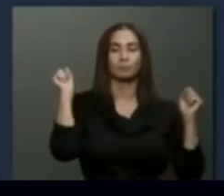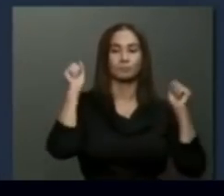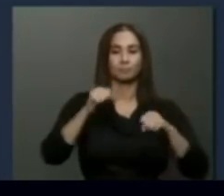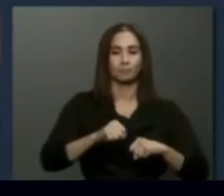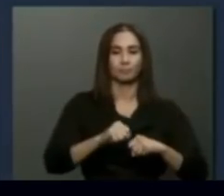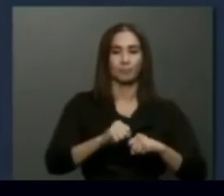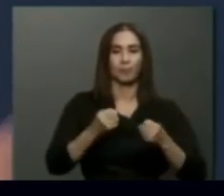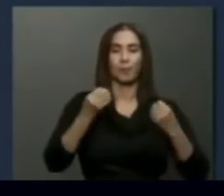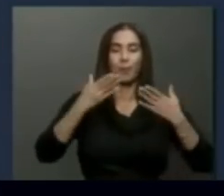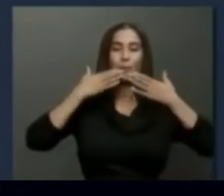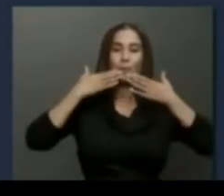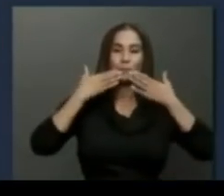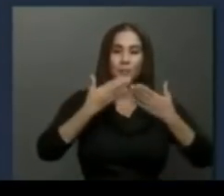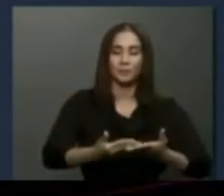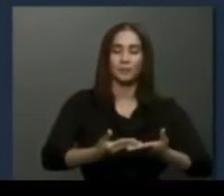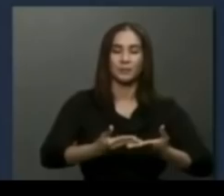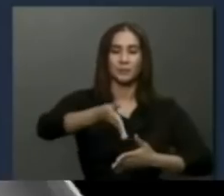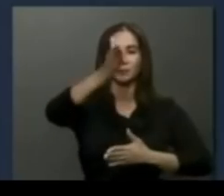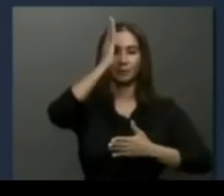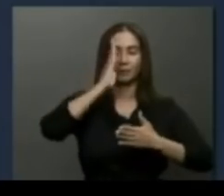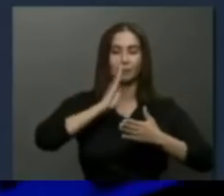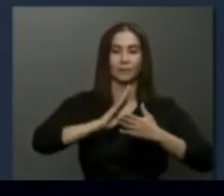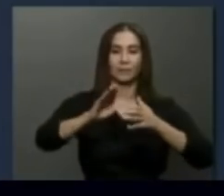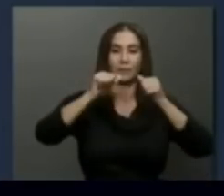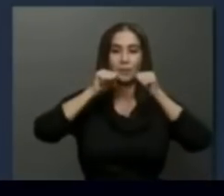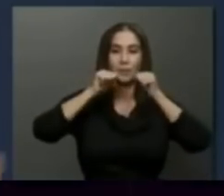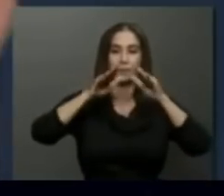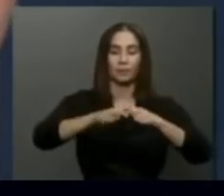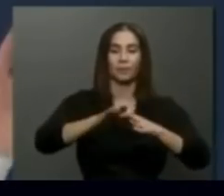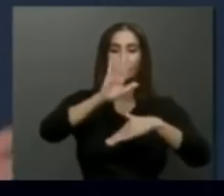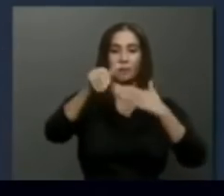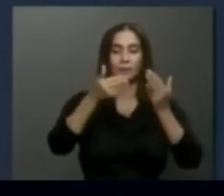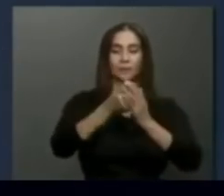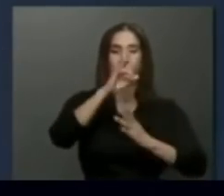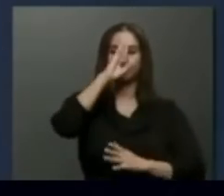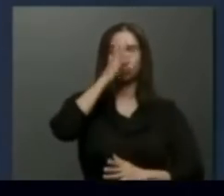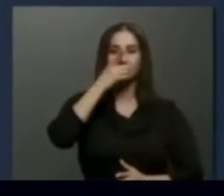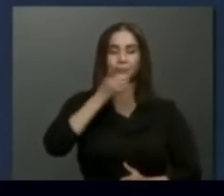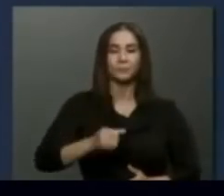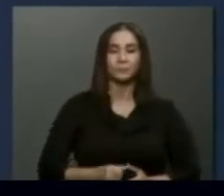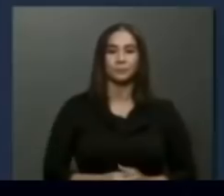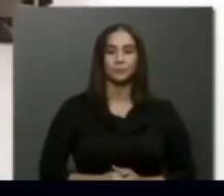merecen. Muchas gracias y que Dios bendiga a todo el pueblo dominicano.